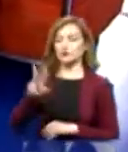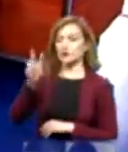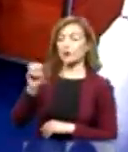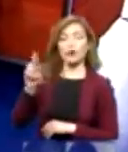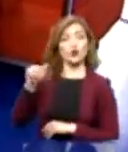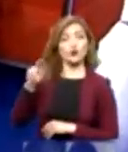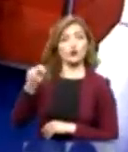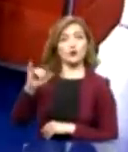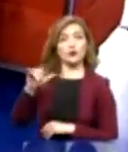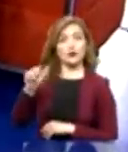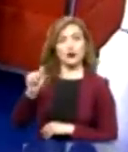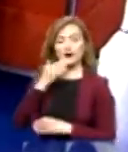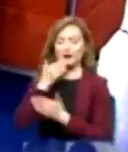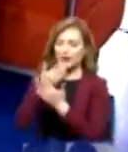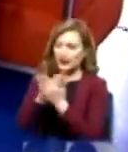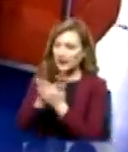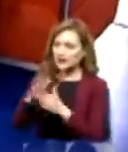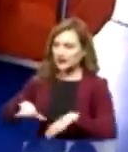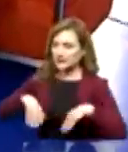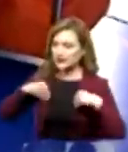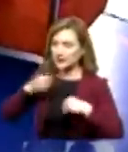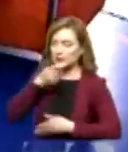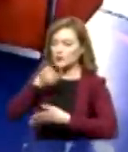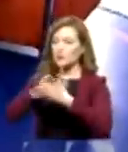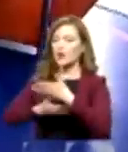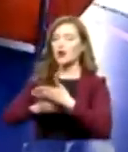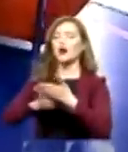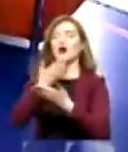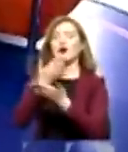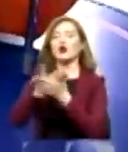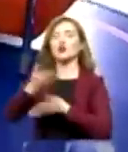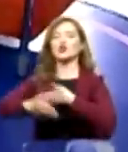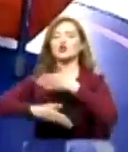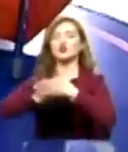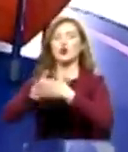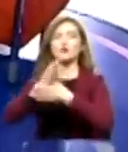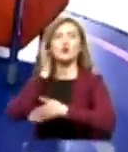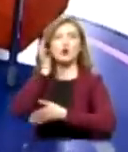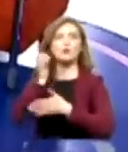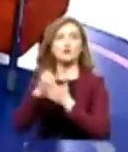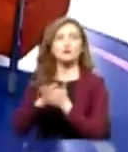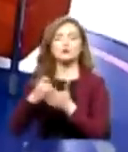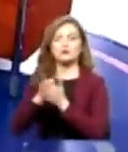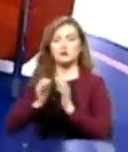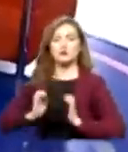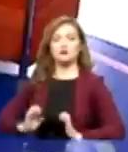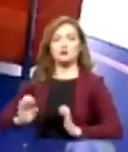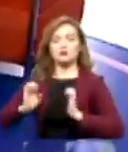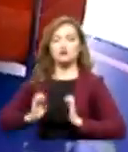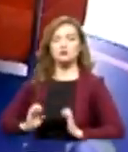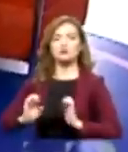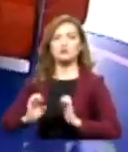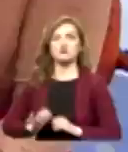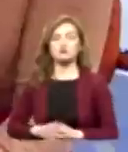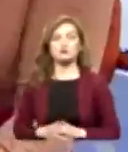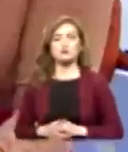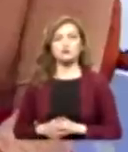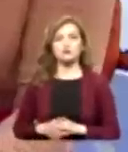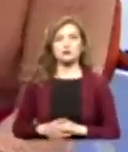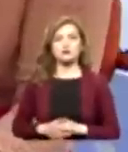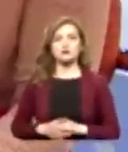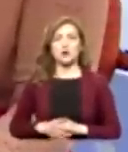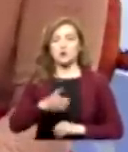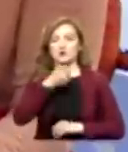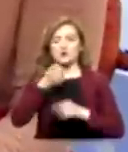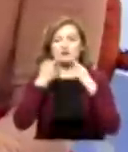muchísimas gracias por aceptar nuestra entrevista y te quiero agradecer en nombre de todas las mujeres esa lucha intensa que has hecho por aparecer en los